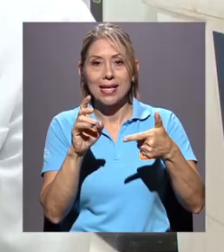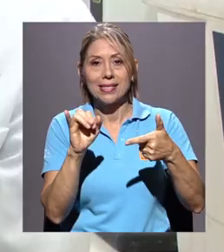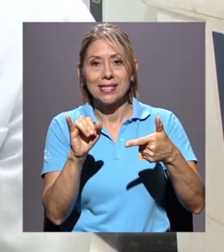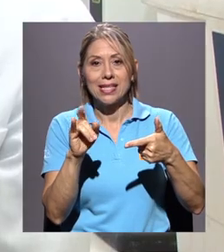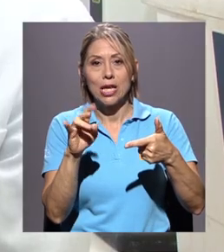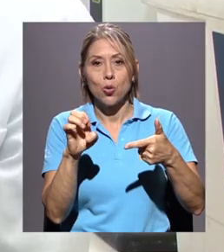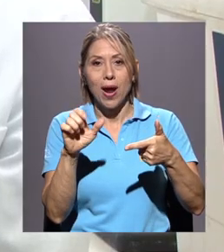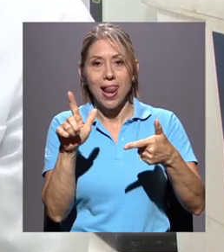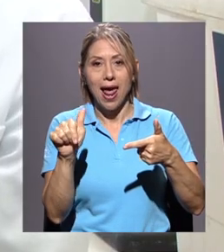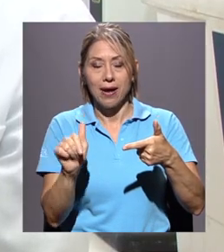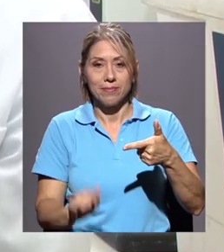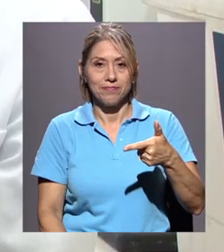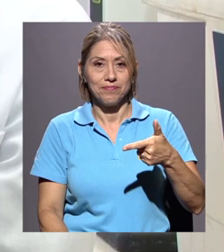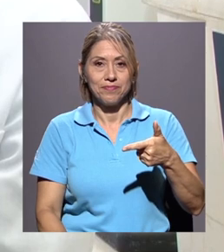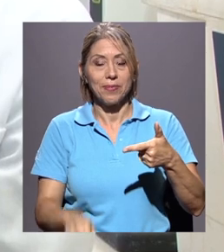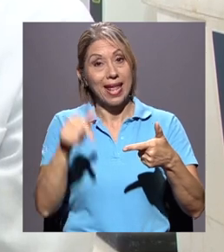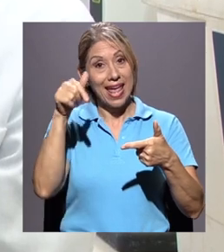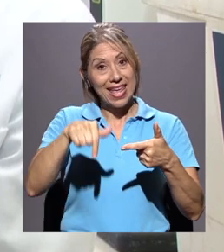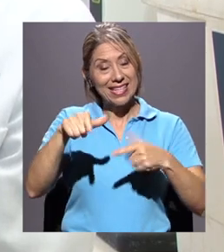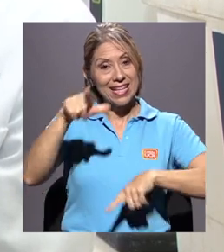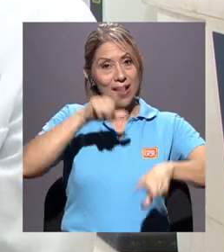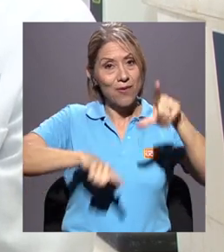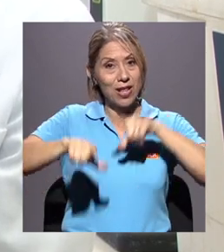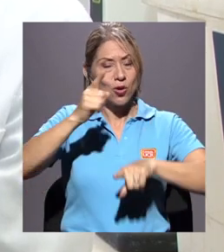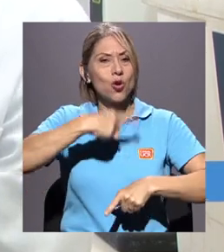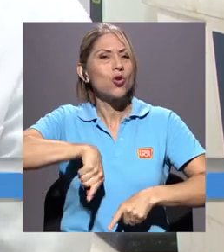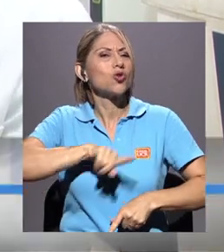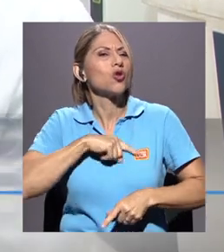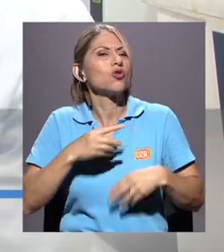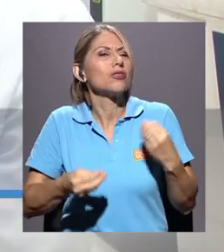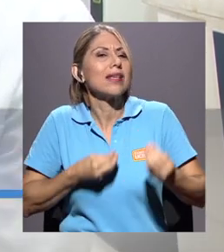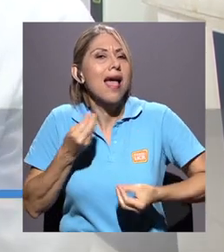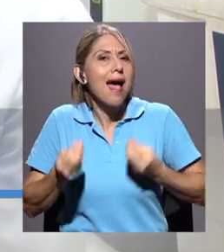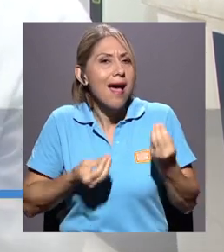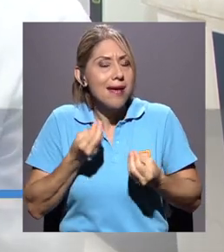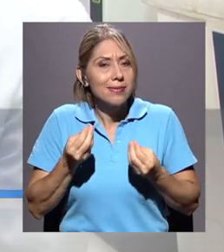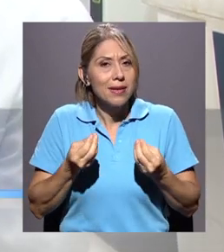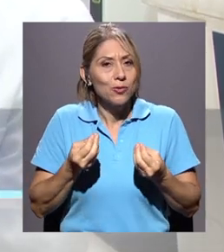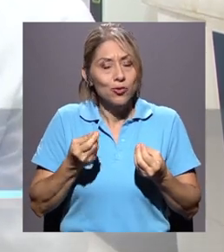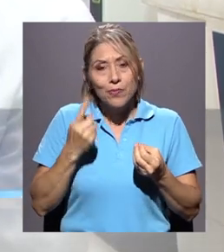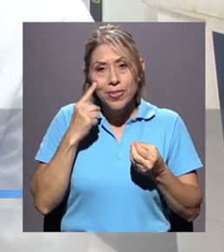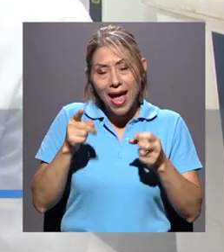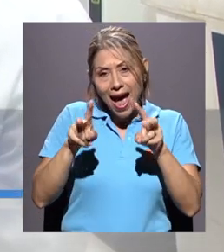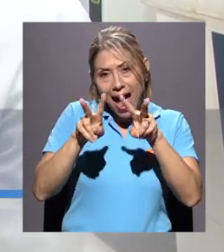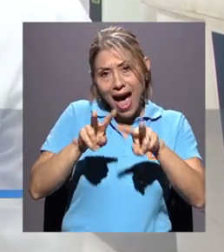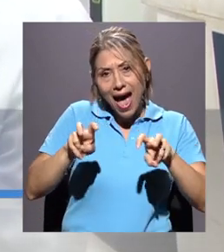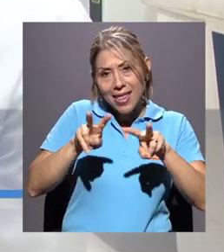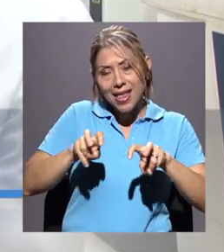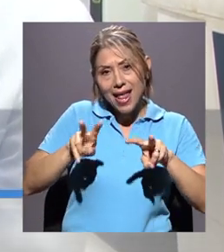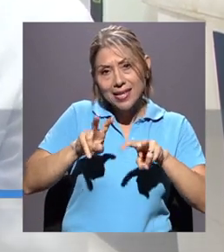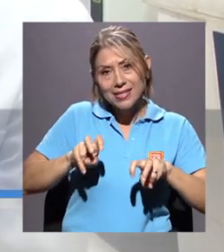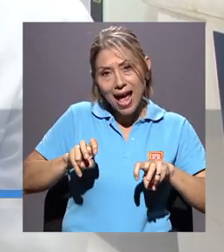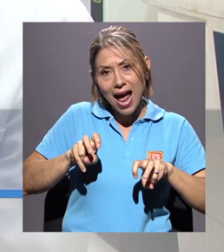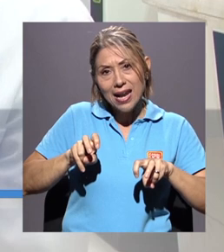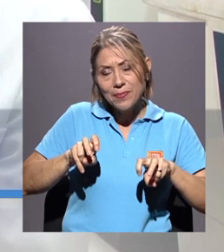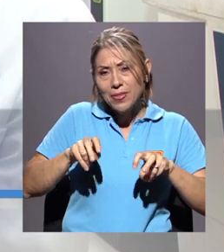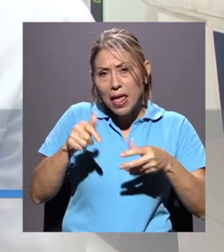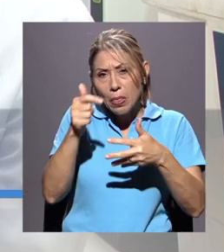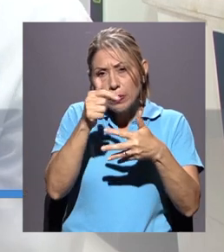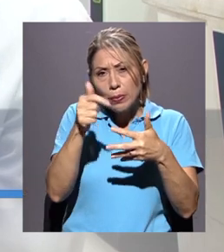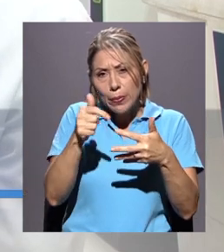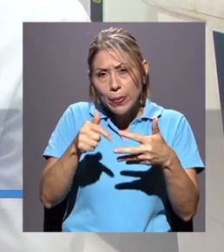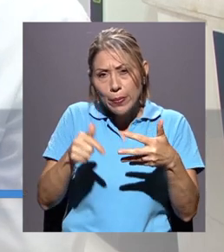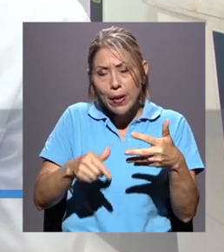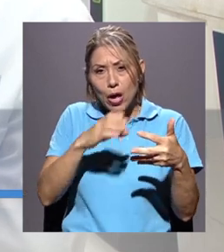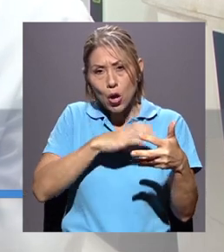este laboratorio lo que hacemos es analizar el contenido de compuestos,